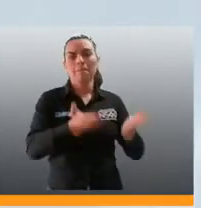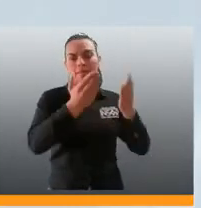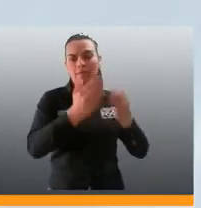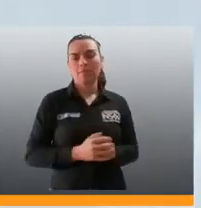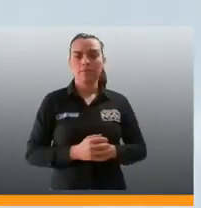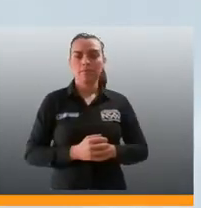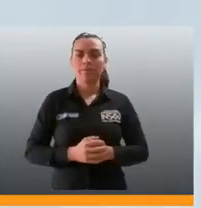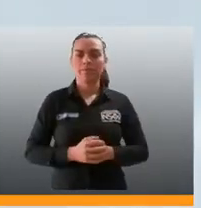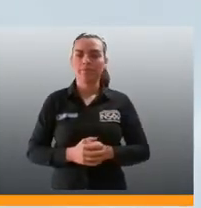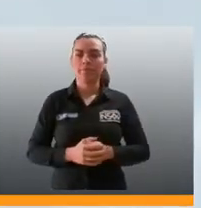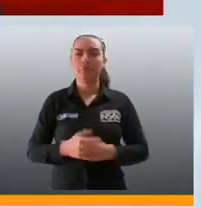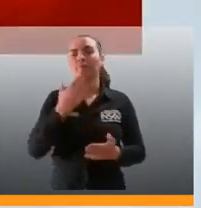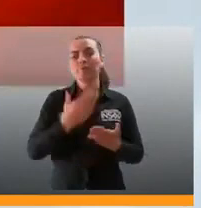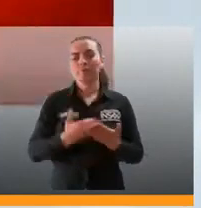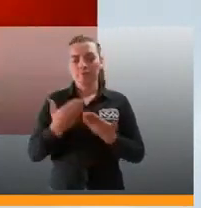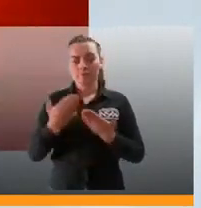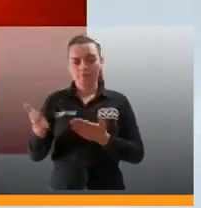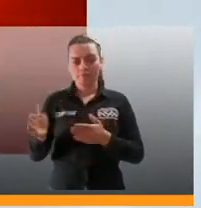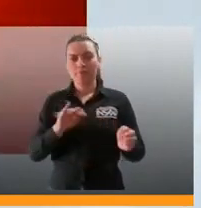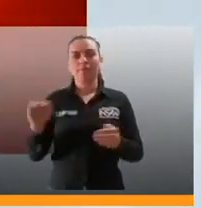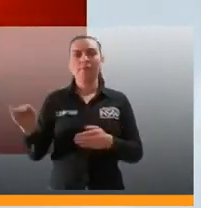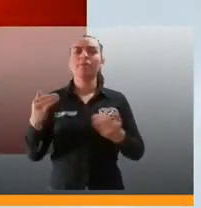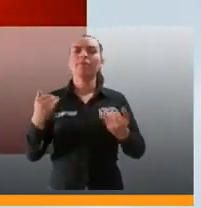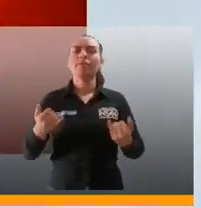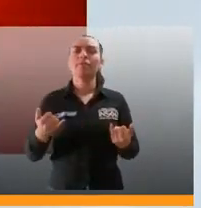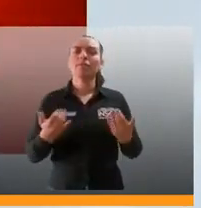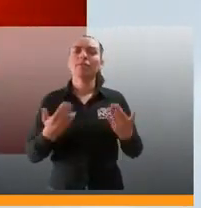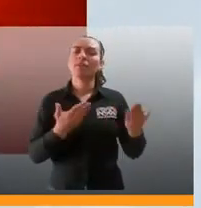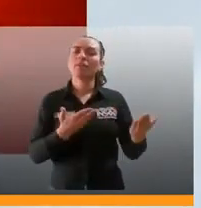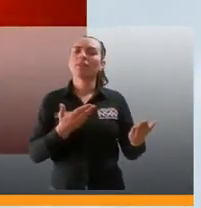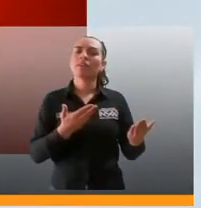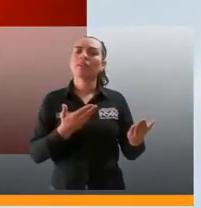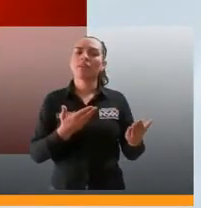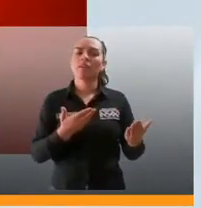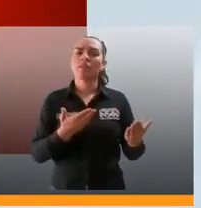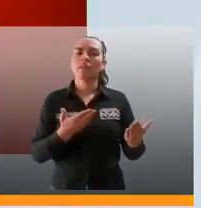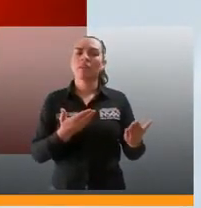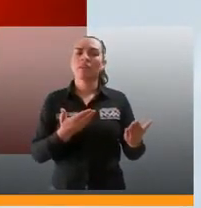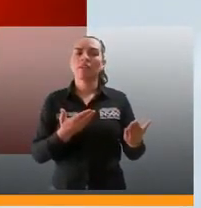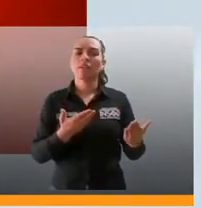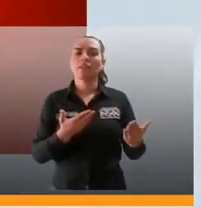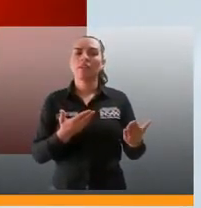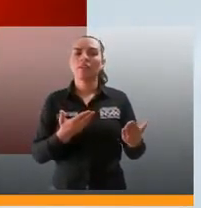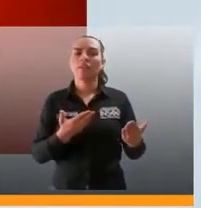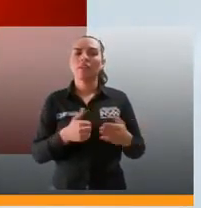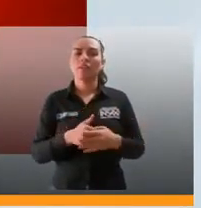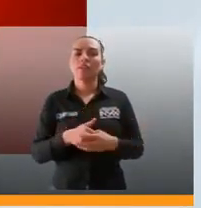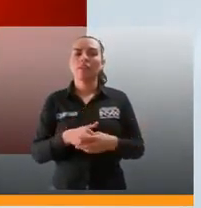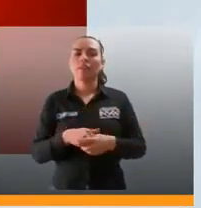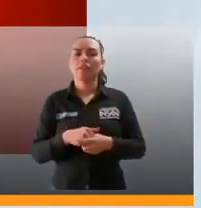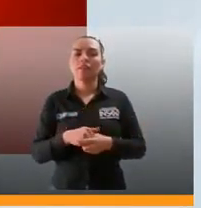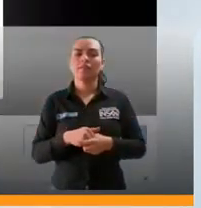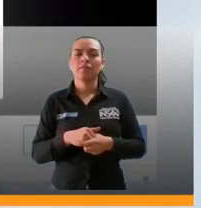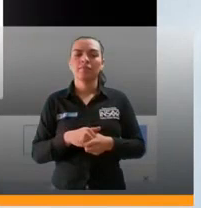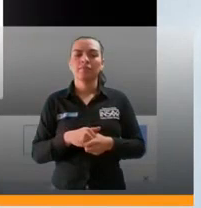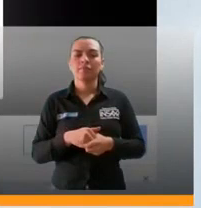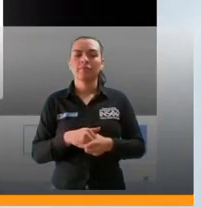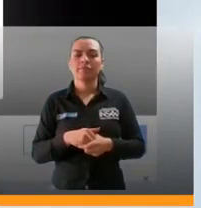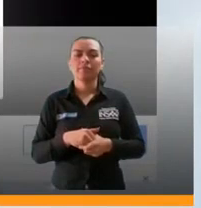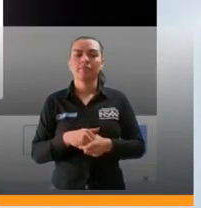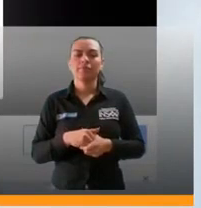Gracias, Adriana. Mientras vamos viendo la participación en las